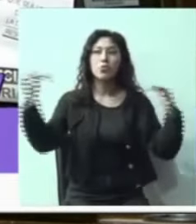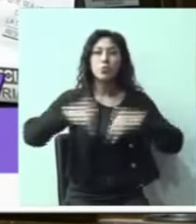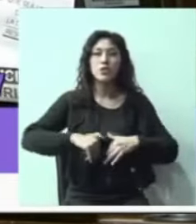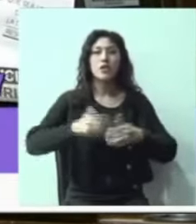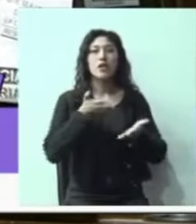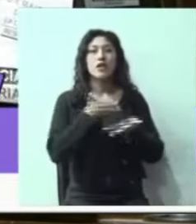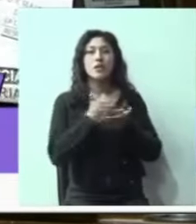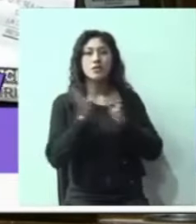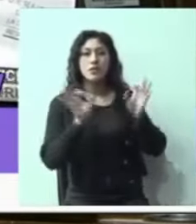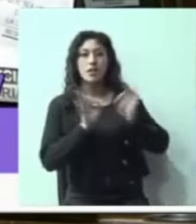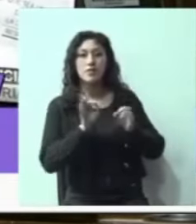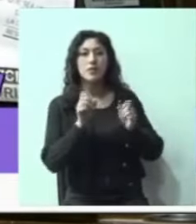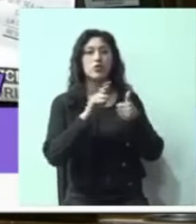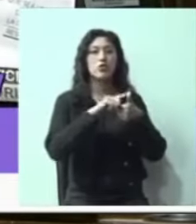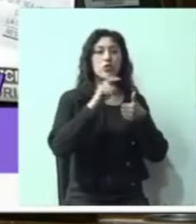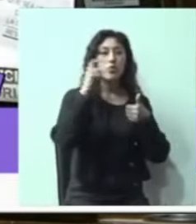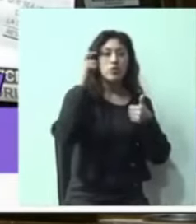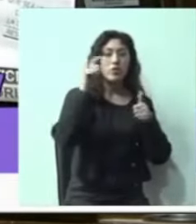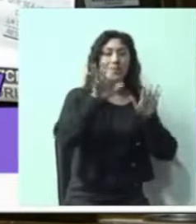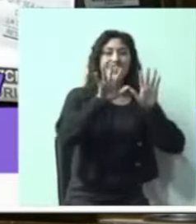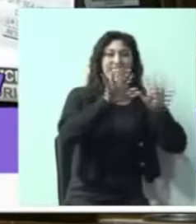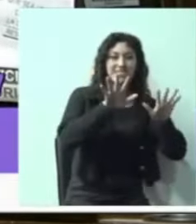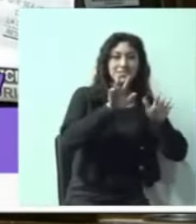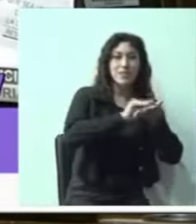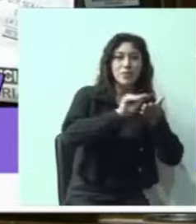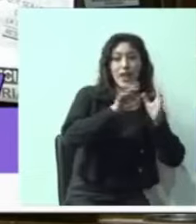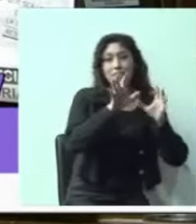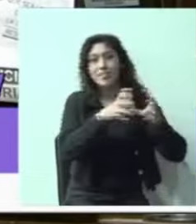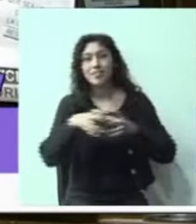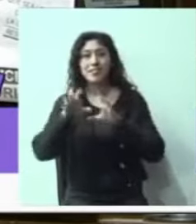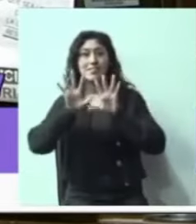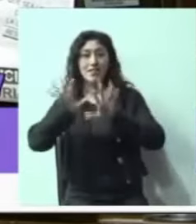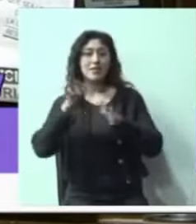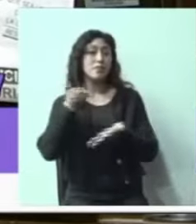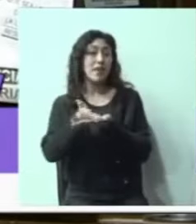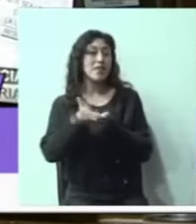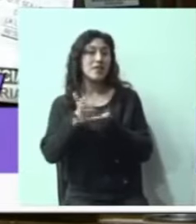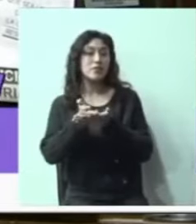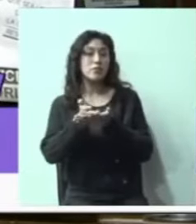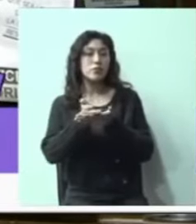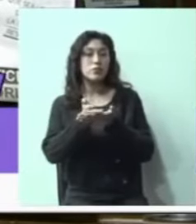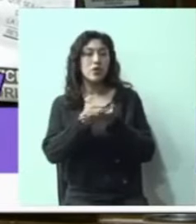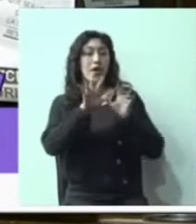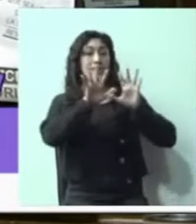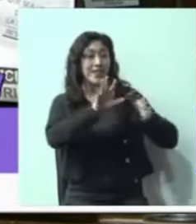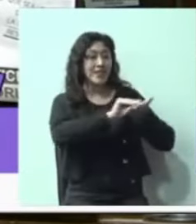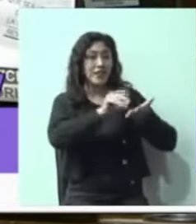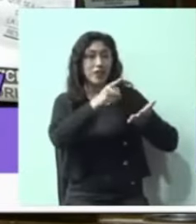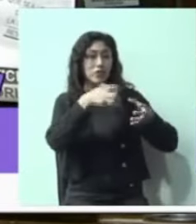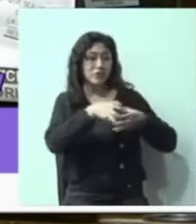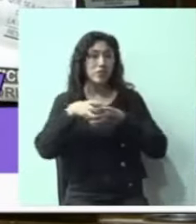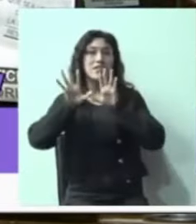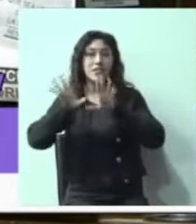los proyectos. 10 de 15 legisladores se lo están pidiendo. 10 de 15 legisladores se lo están pidiendo.